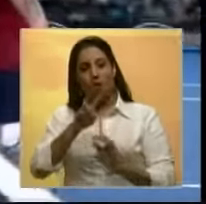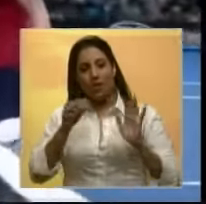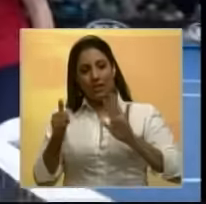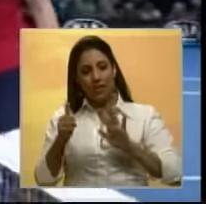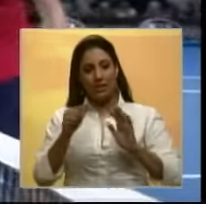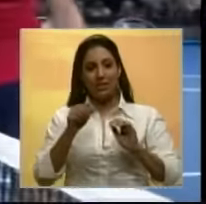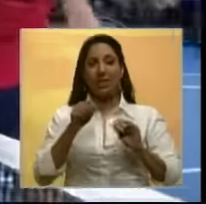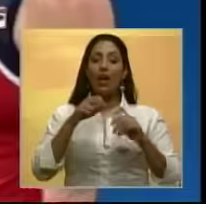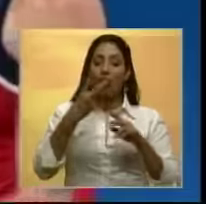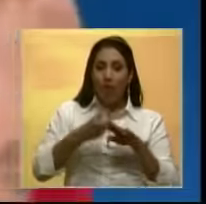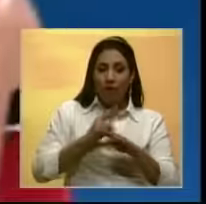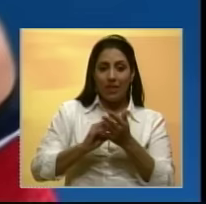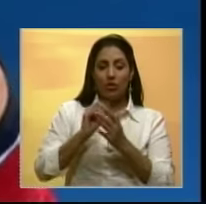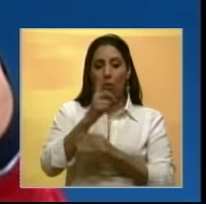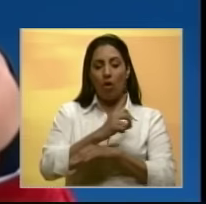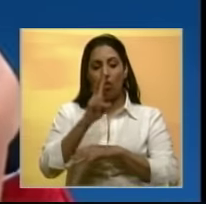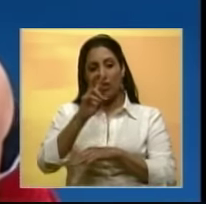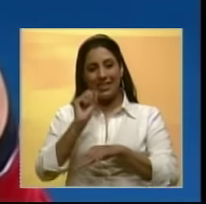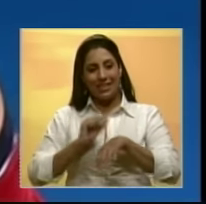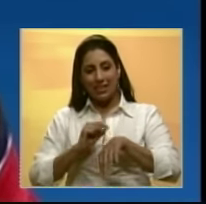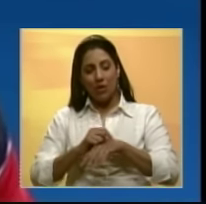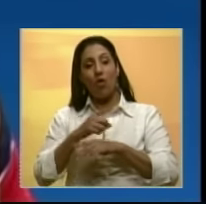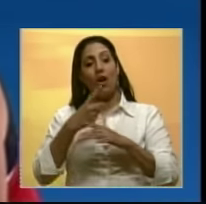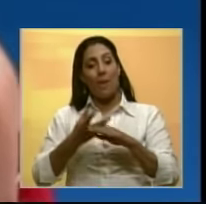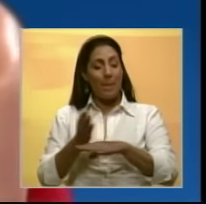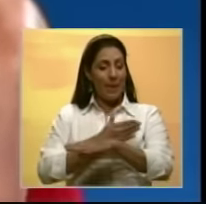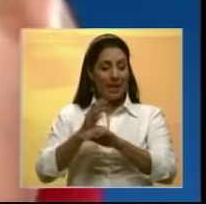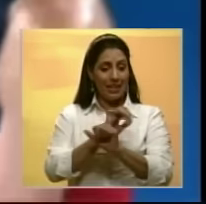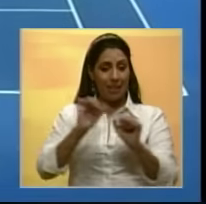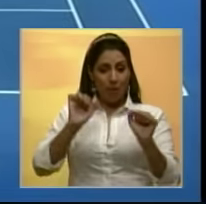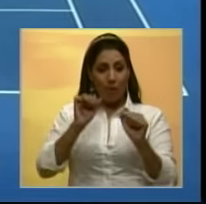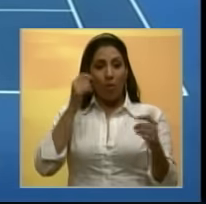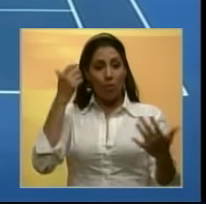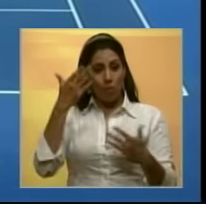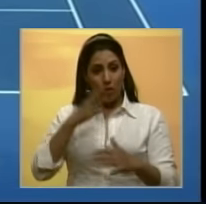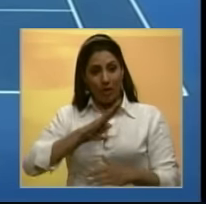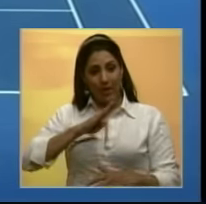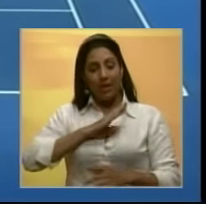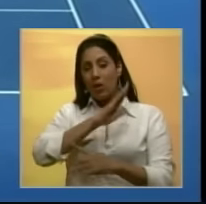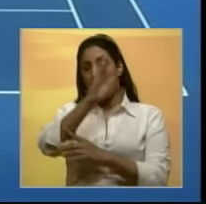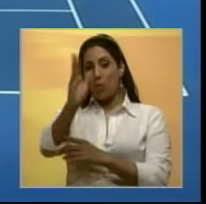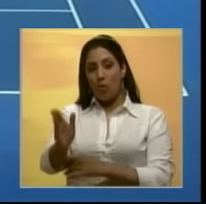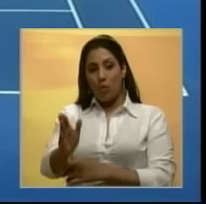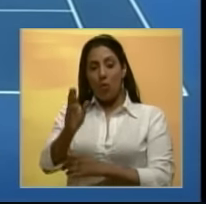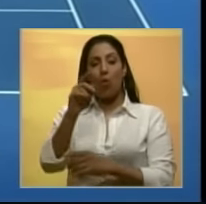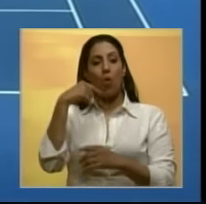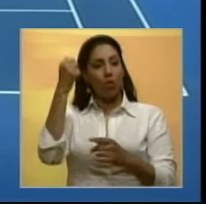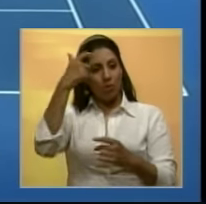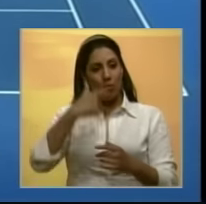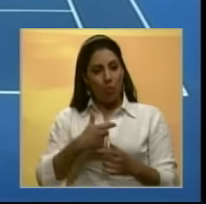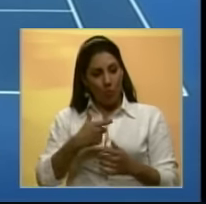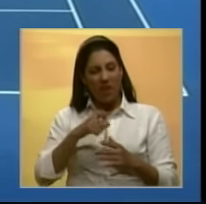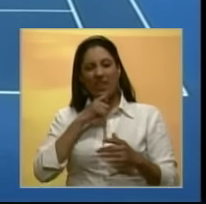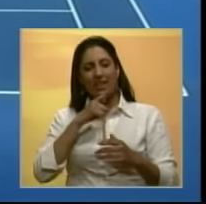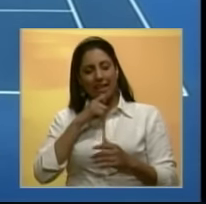6-3 en 1 hora y 12 minutos. Más temprano, la segunda sembrada, Serena Williams, derrotó a Bárbara